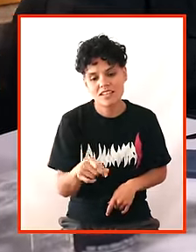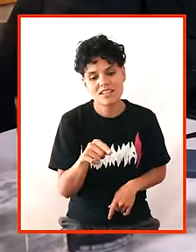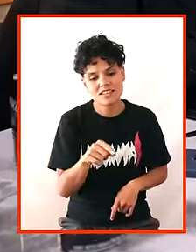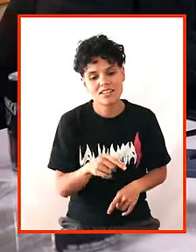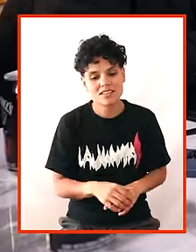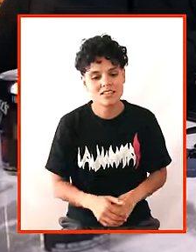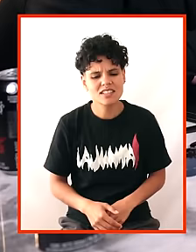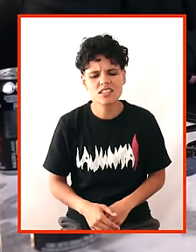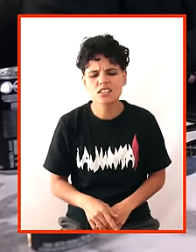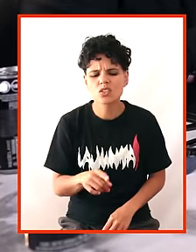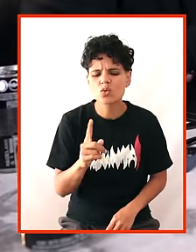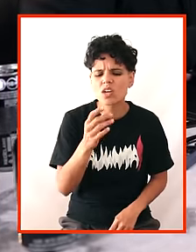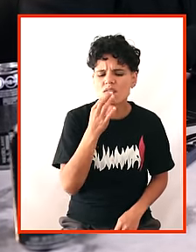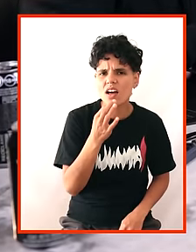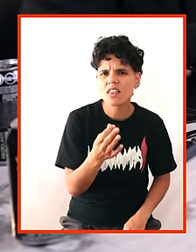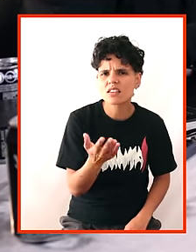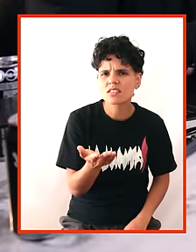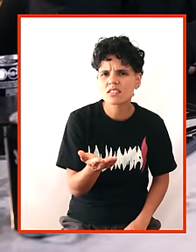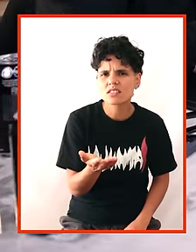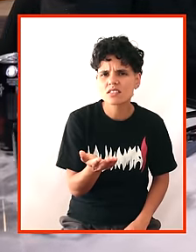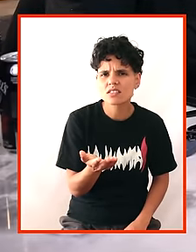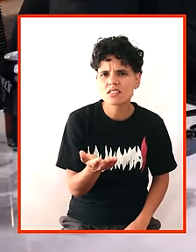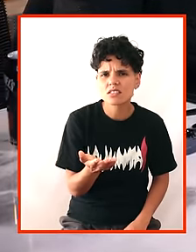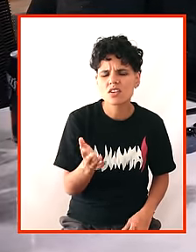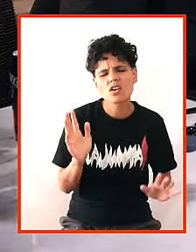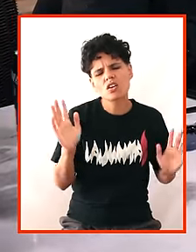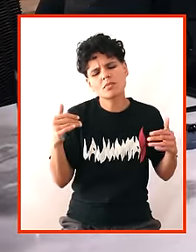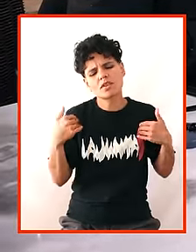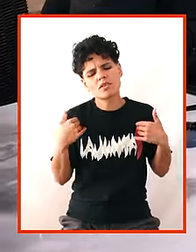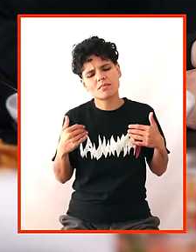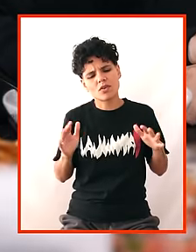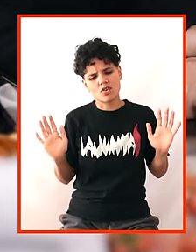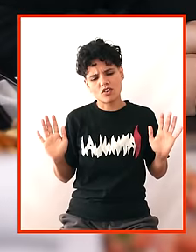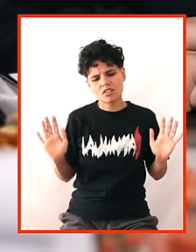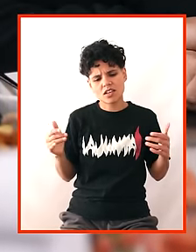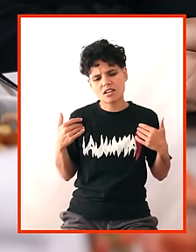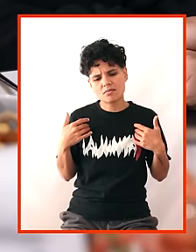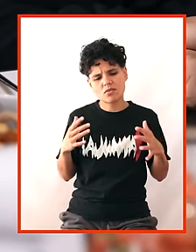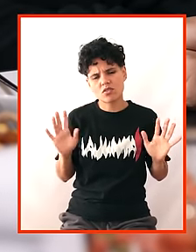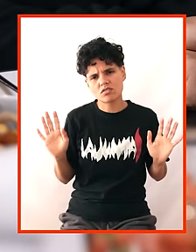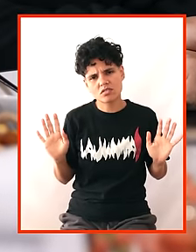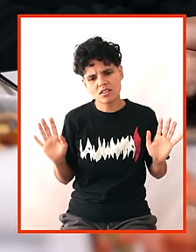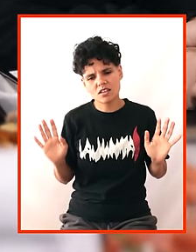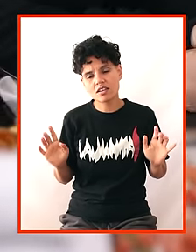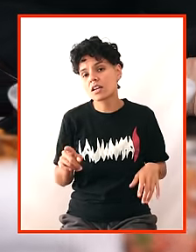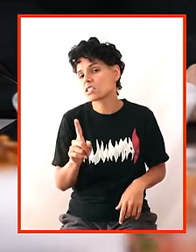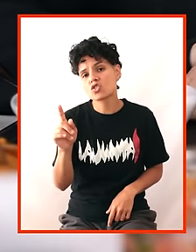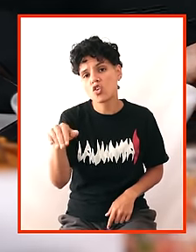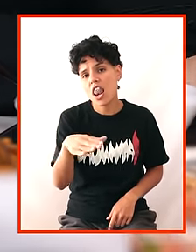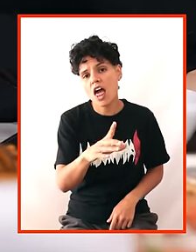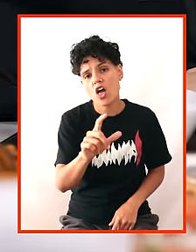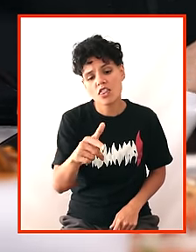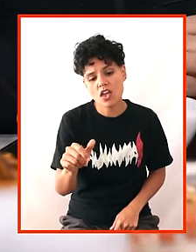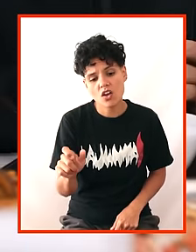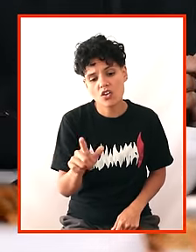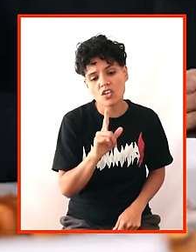decir? ¿Te interrumpí? Sí, pero no importa. No era tan. No era relevante. Eso no es la onda, bollito. Sí.